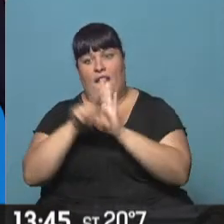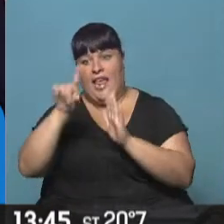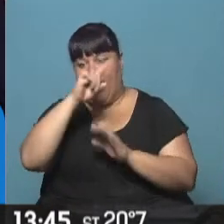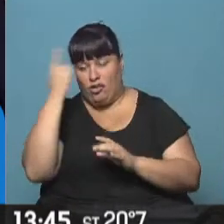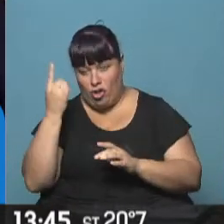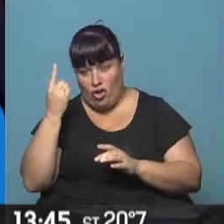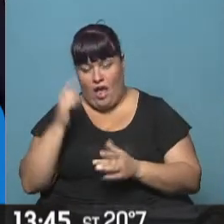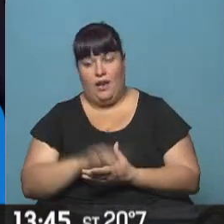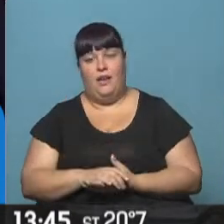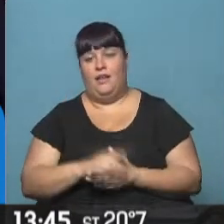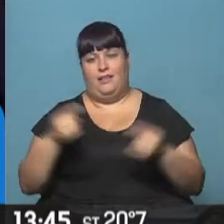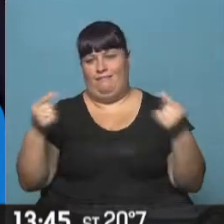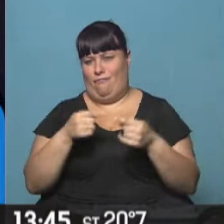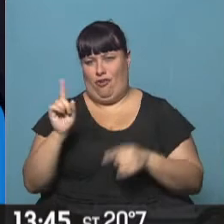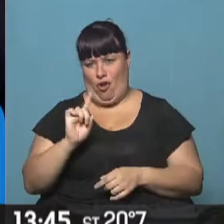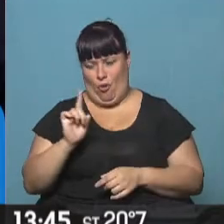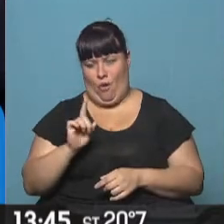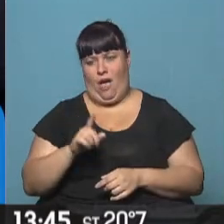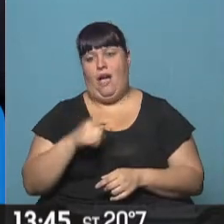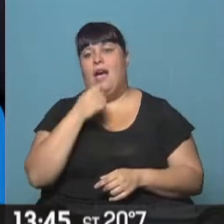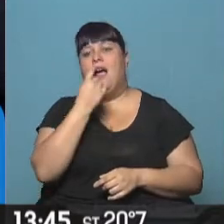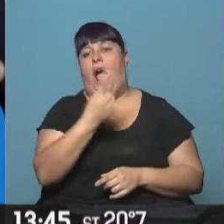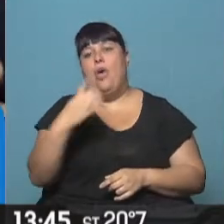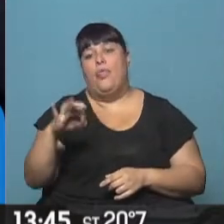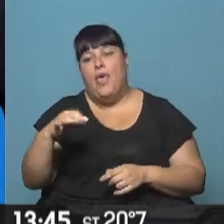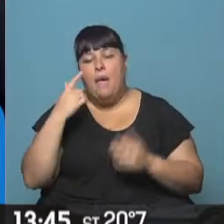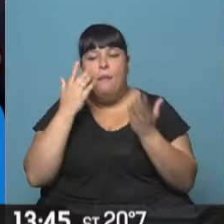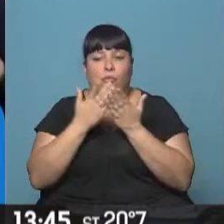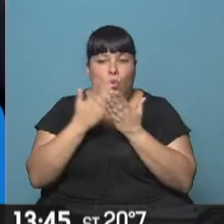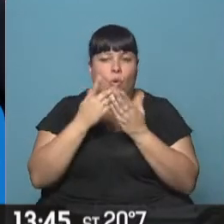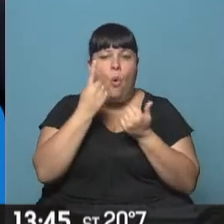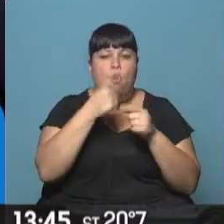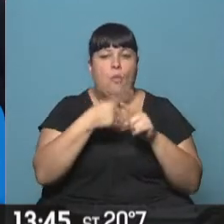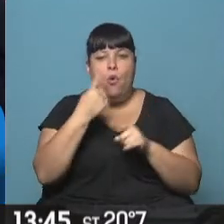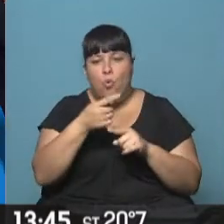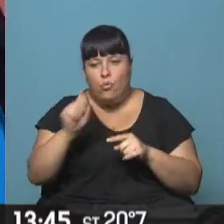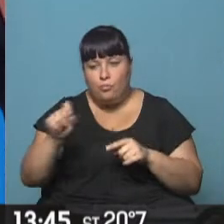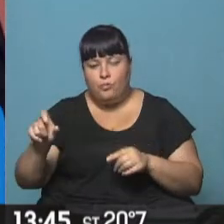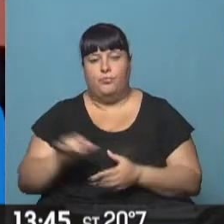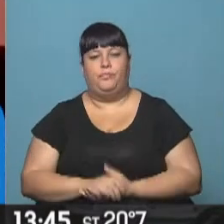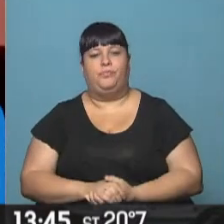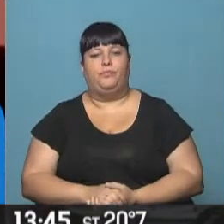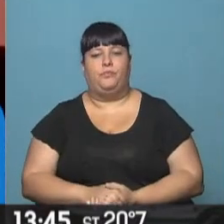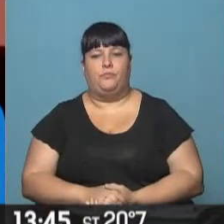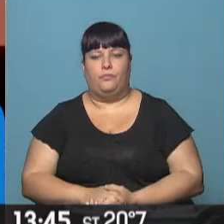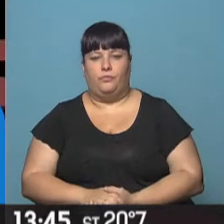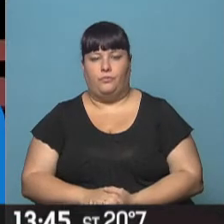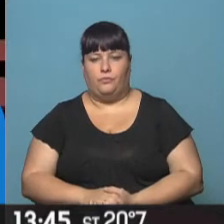nacional que no corresponden y que en cada caso habrá que ir revisando caso por caso.